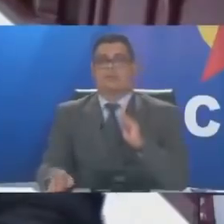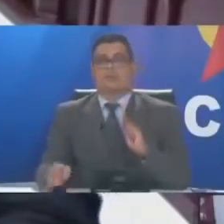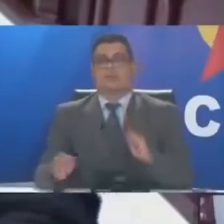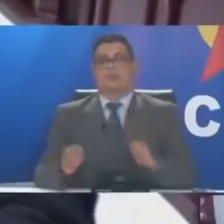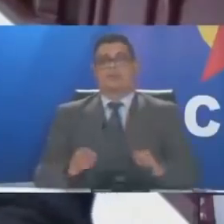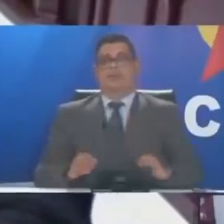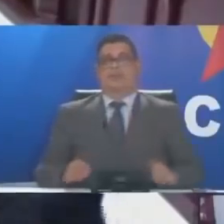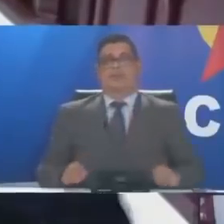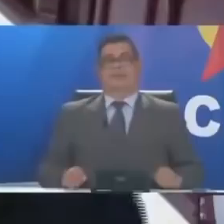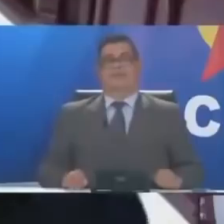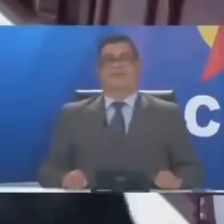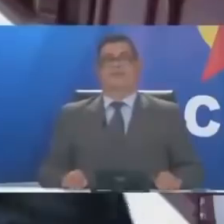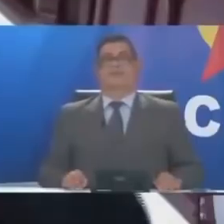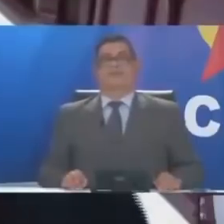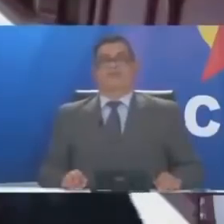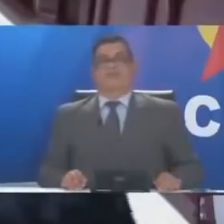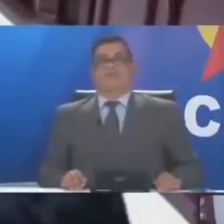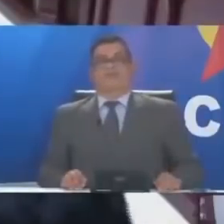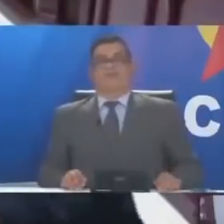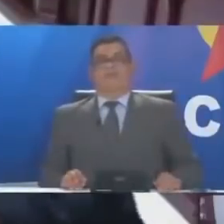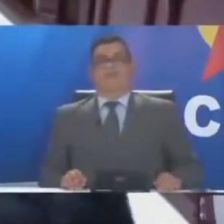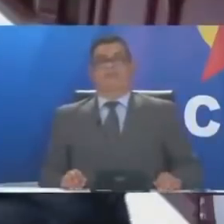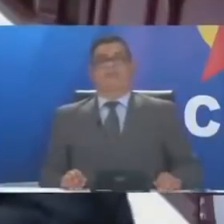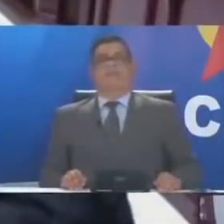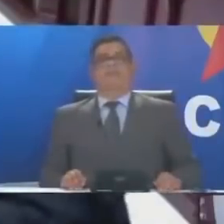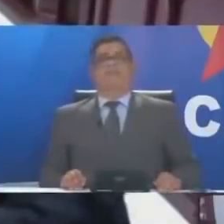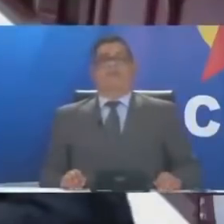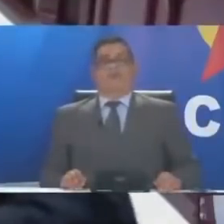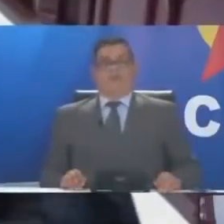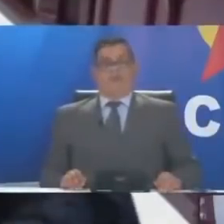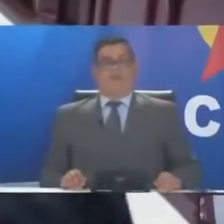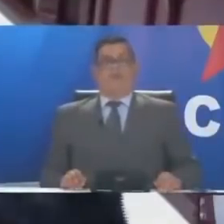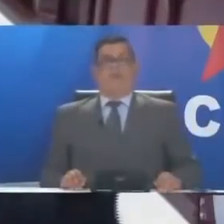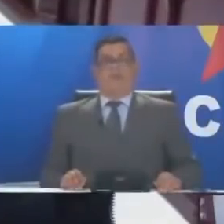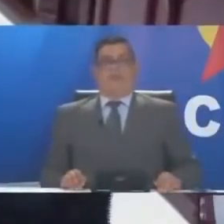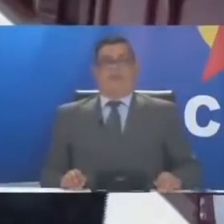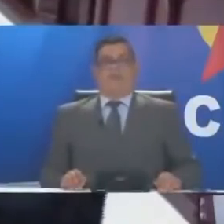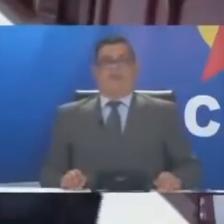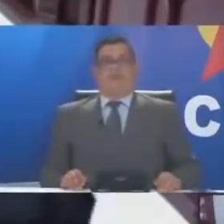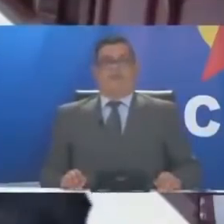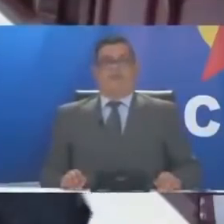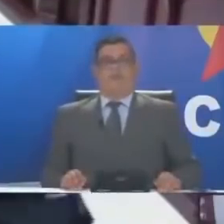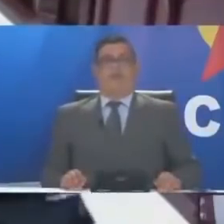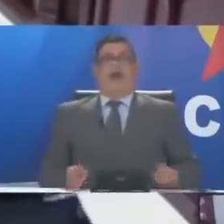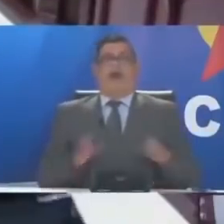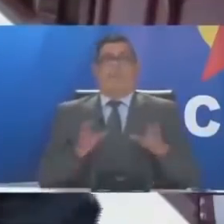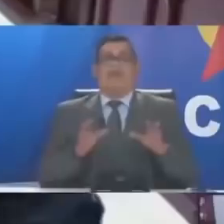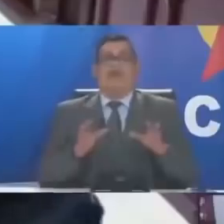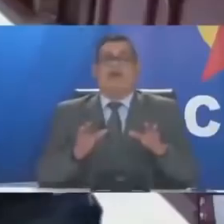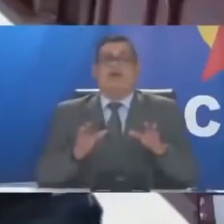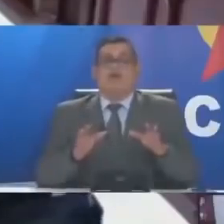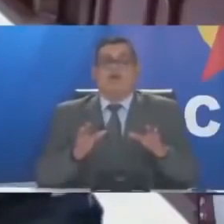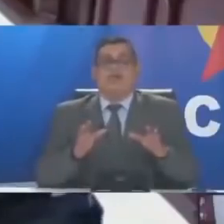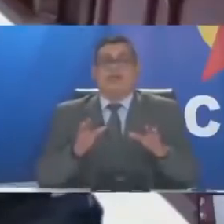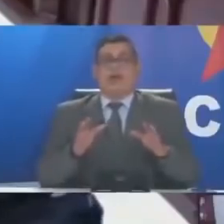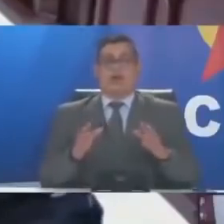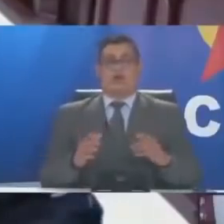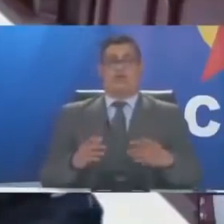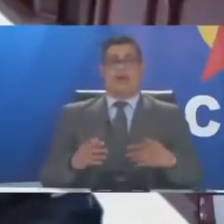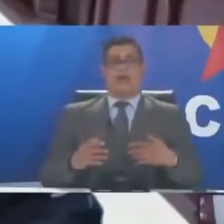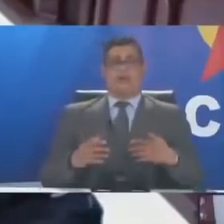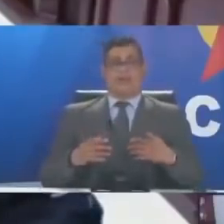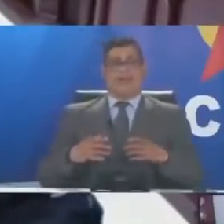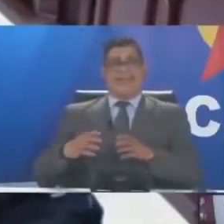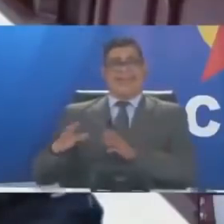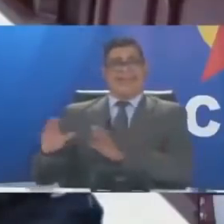pilares y algunos sabios de esos contrapesos para poder hacer las cosas de una mejor manera ahora pastor nosotros estamos